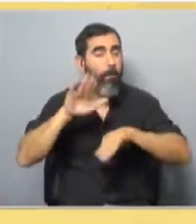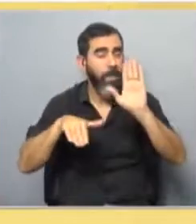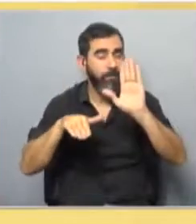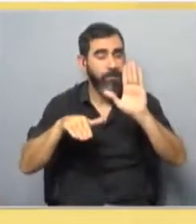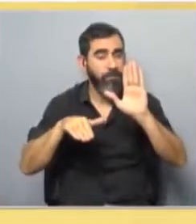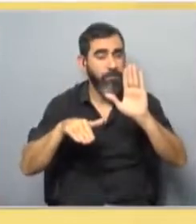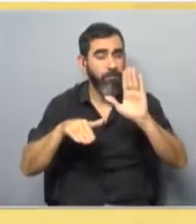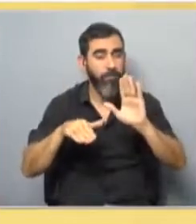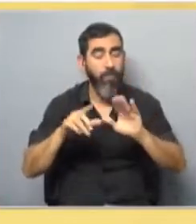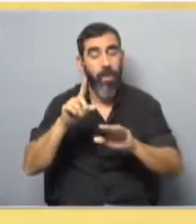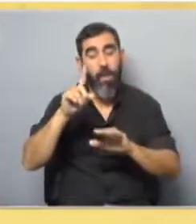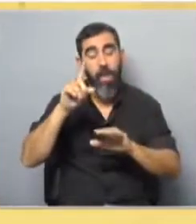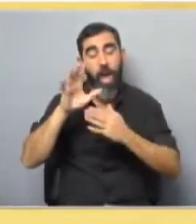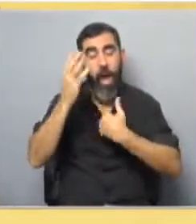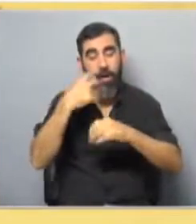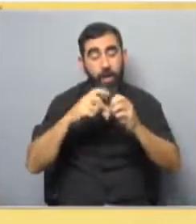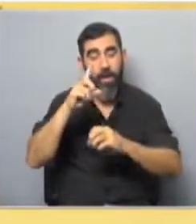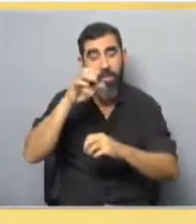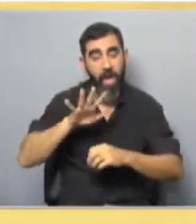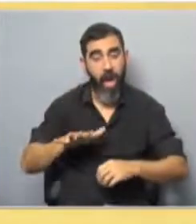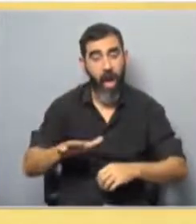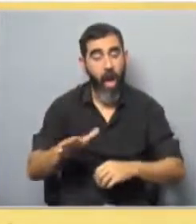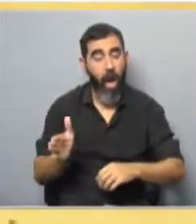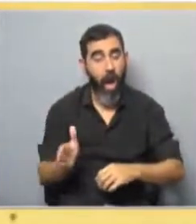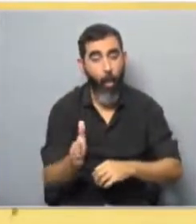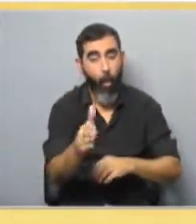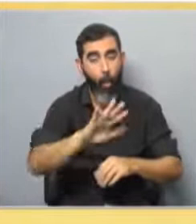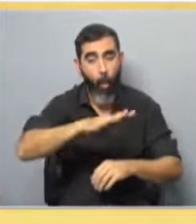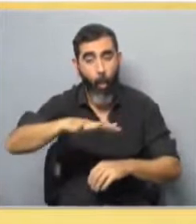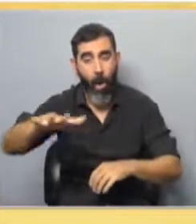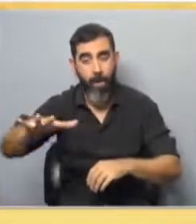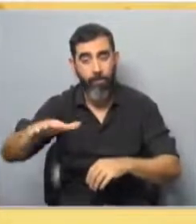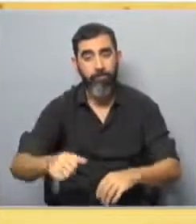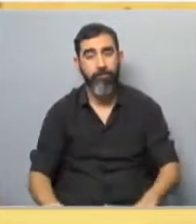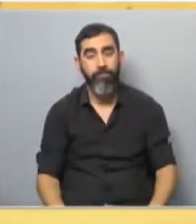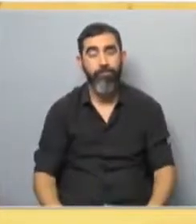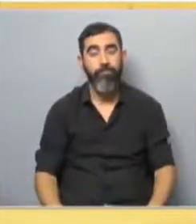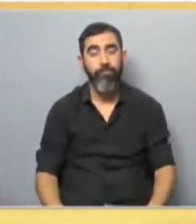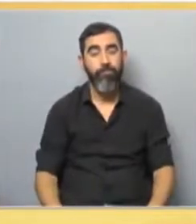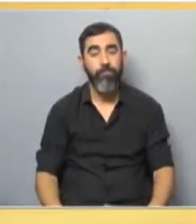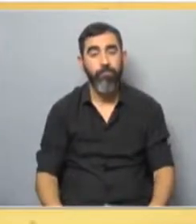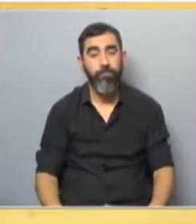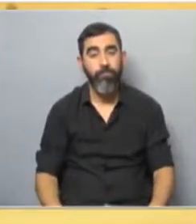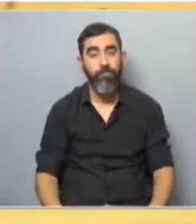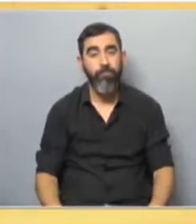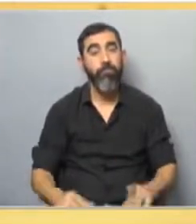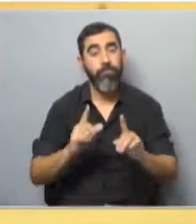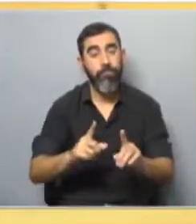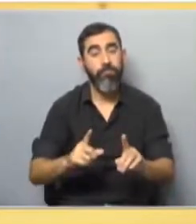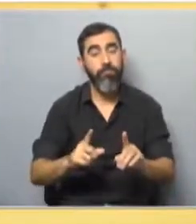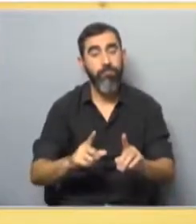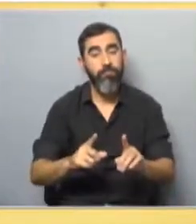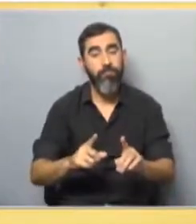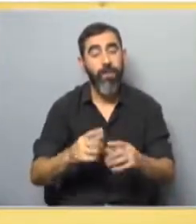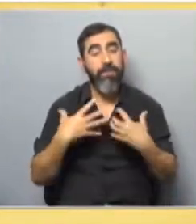los anfibios, principalmente a lo que es la fauna nativa, y potencialmente también una parte